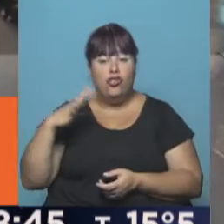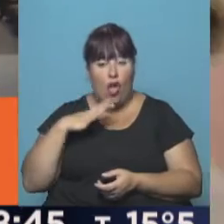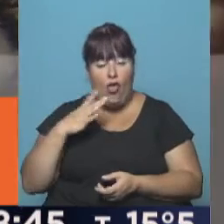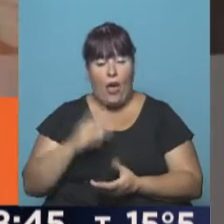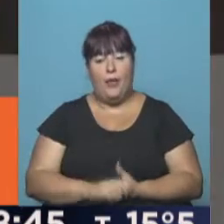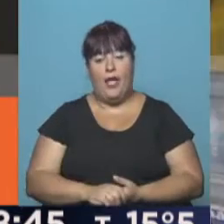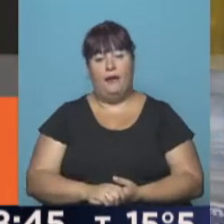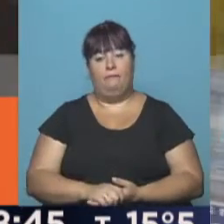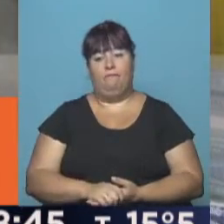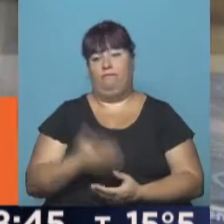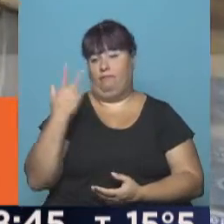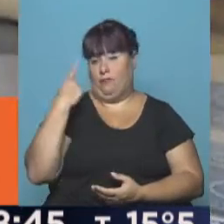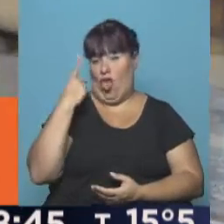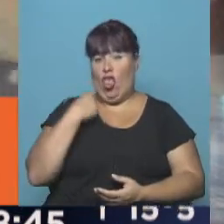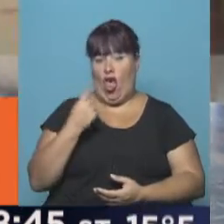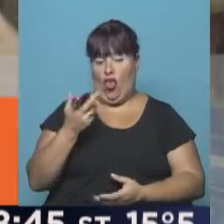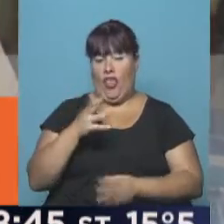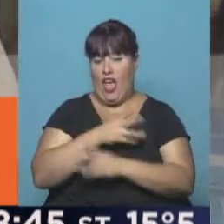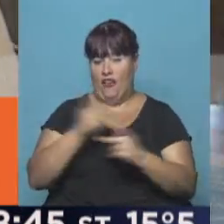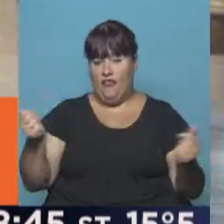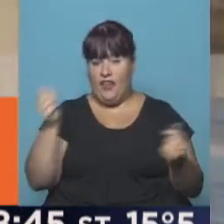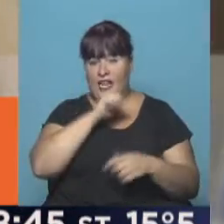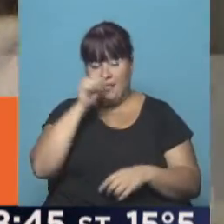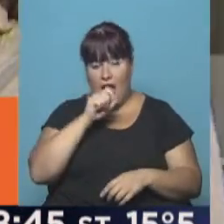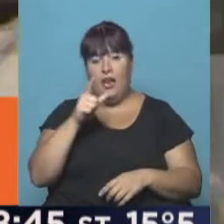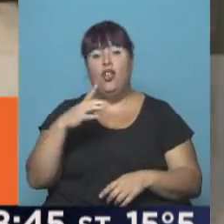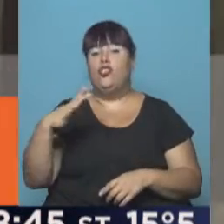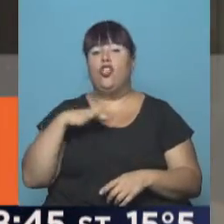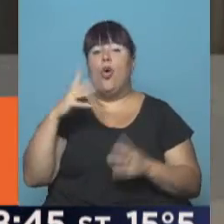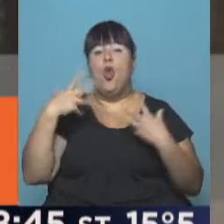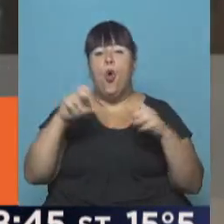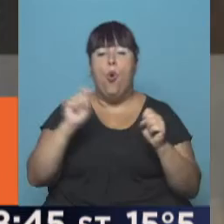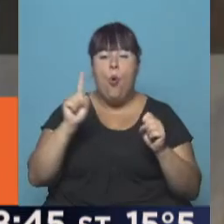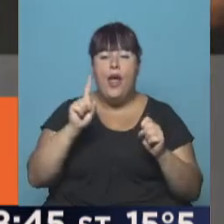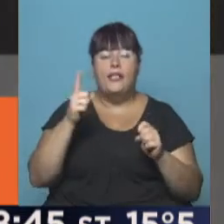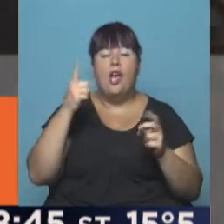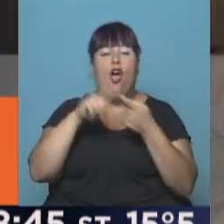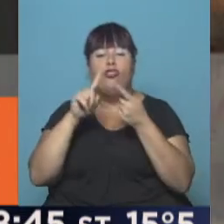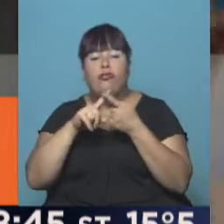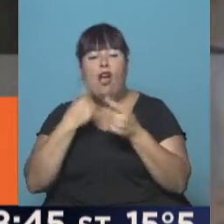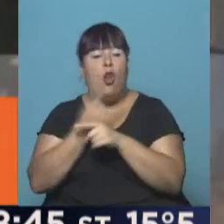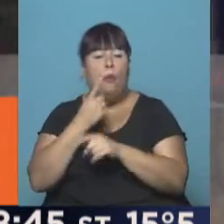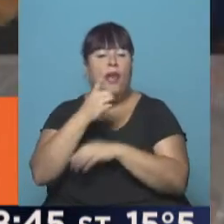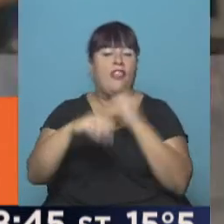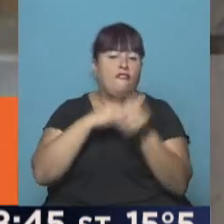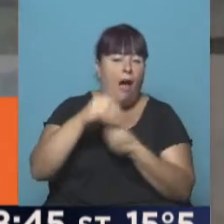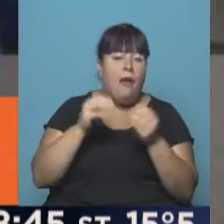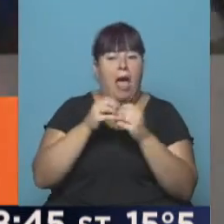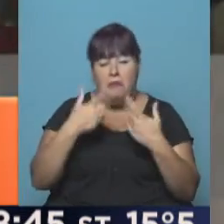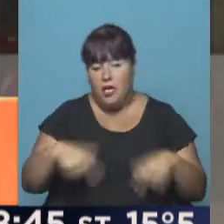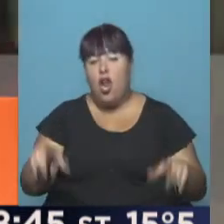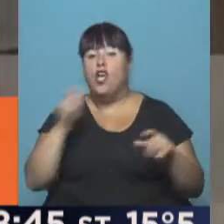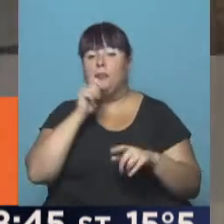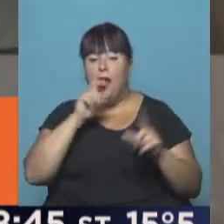ya a 2 días de finalizado el recital, no logran entrar en contacto con sus seres queridos. Los